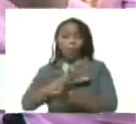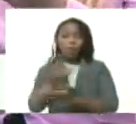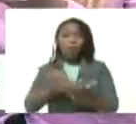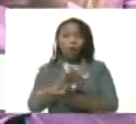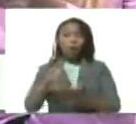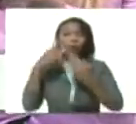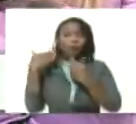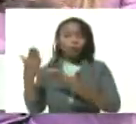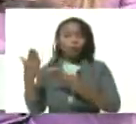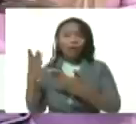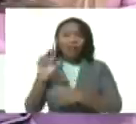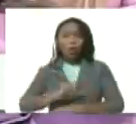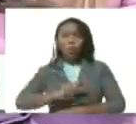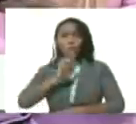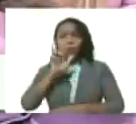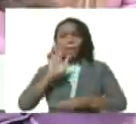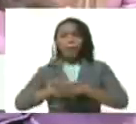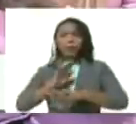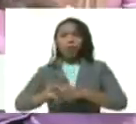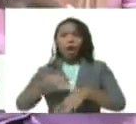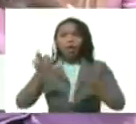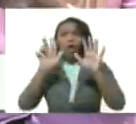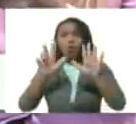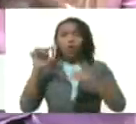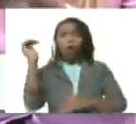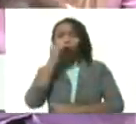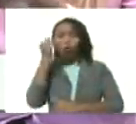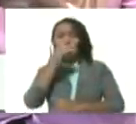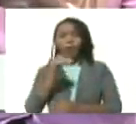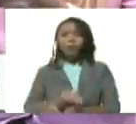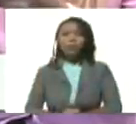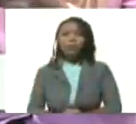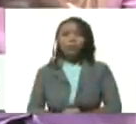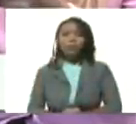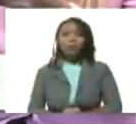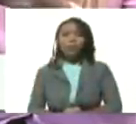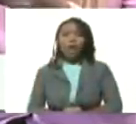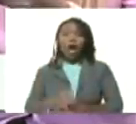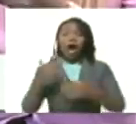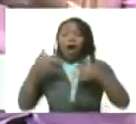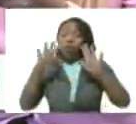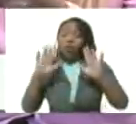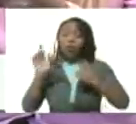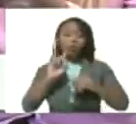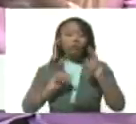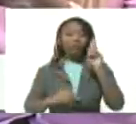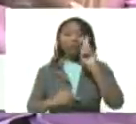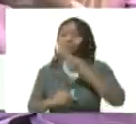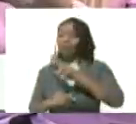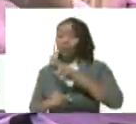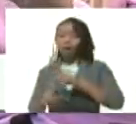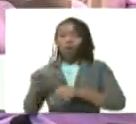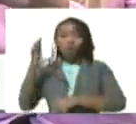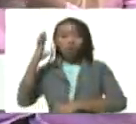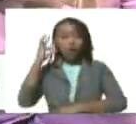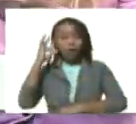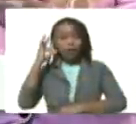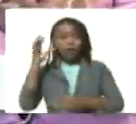Este terrible crimen ocurrió el 8 de octubre. Aún no hemos visto a la alta comisionada